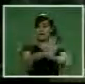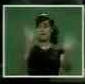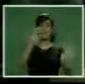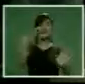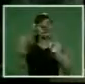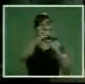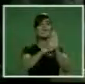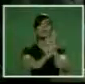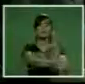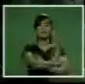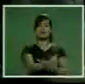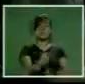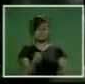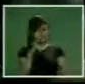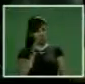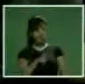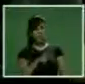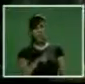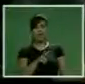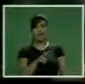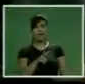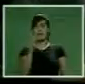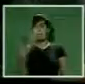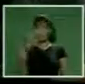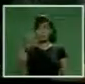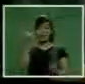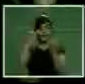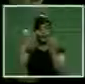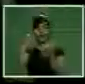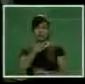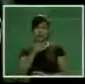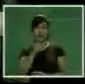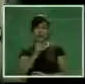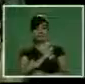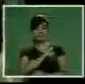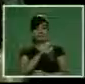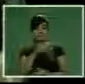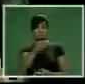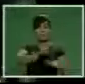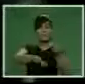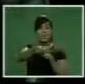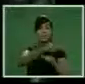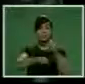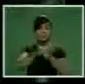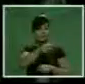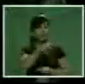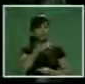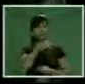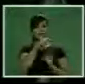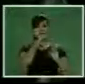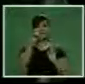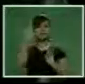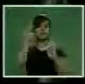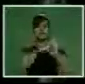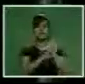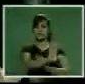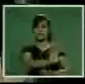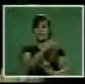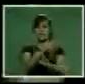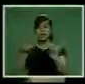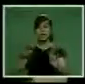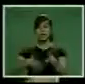que entender que efectivamente lo único que garantiza diversidad, pluralidad, democracia, es que exista una propuesta socialista. Ahora,